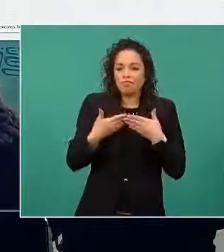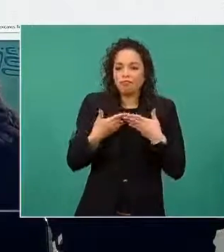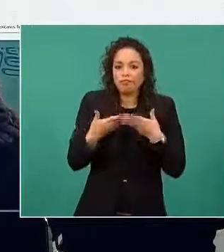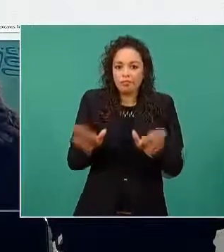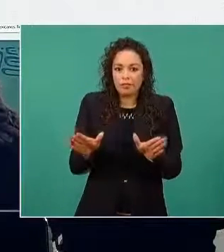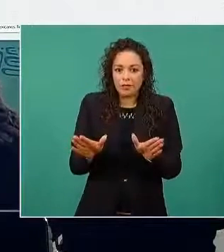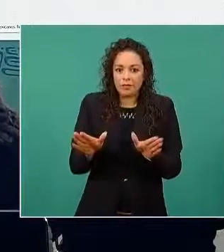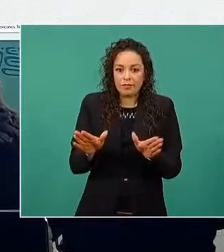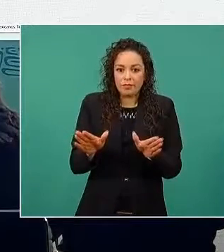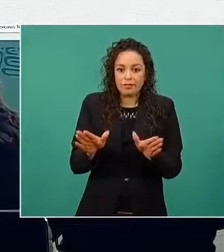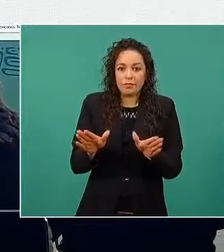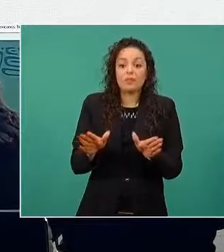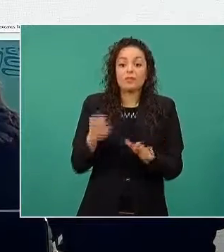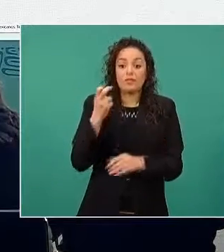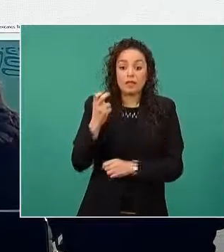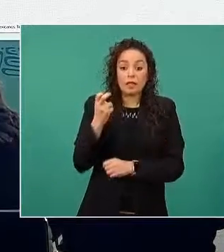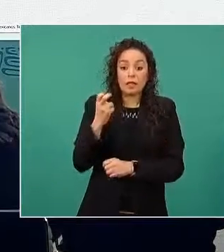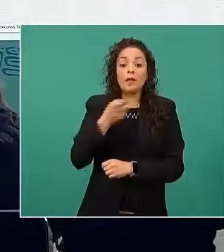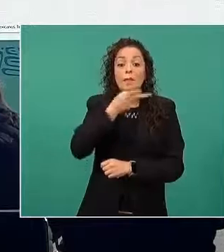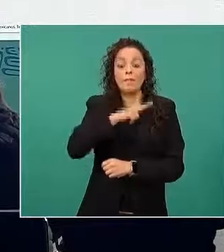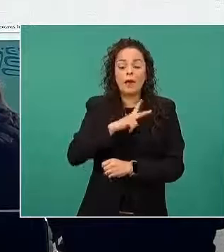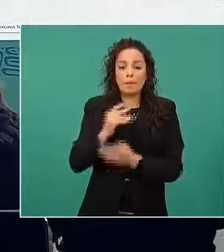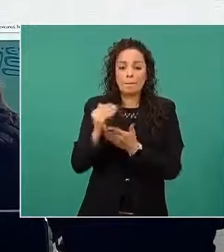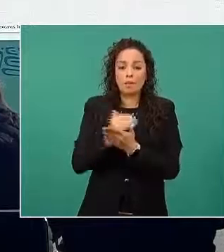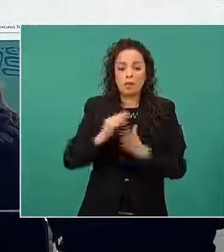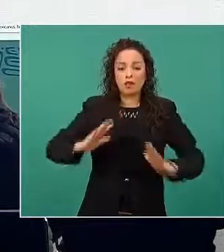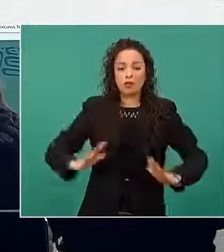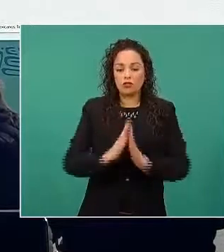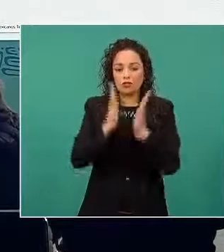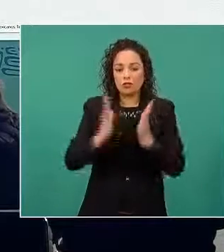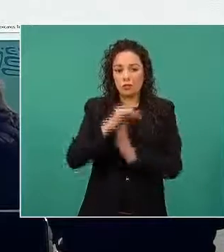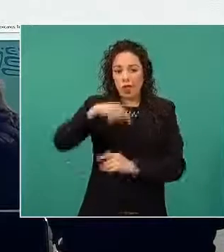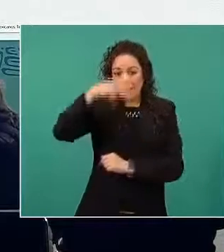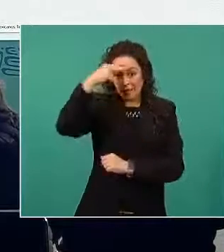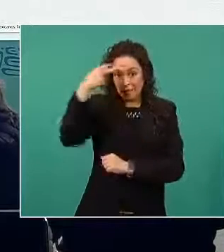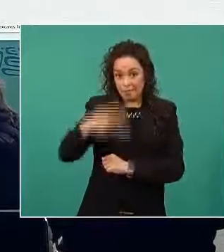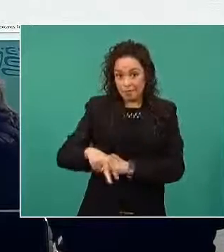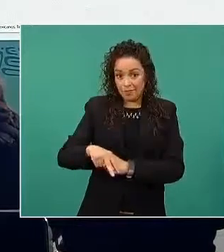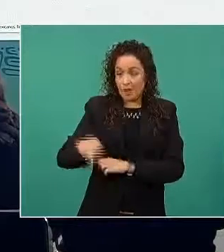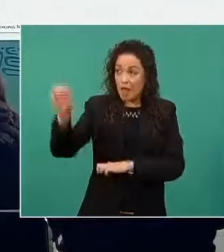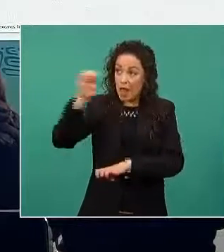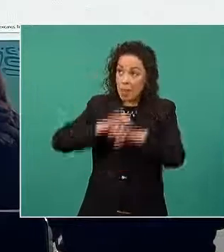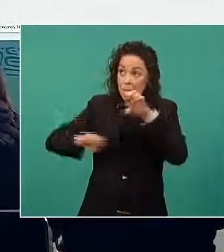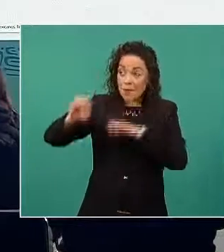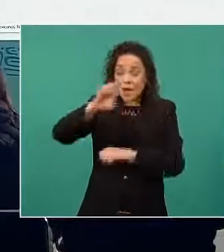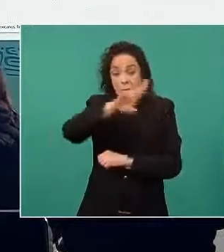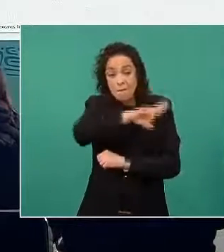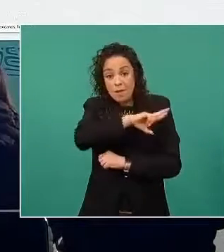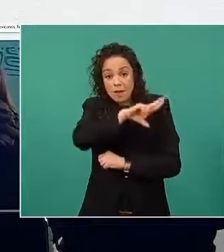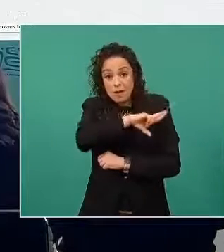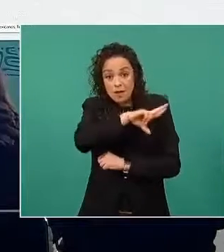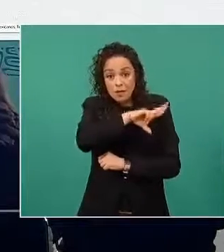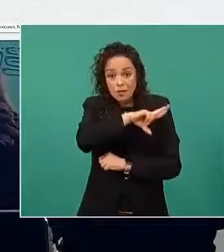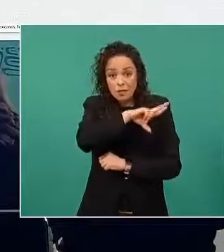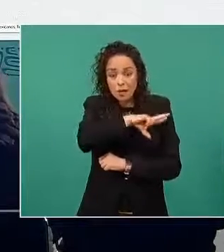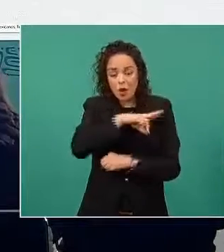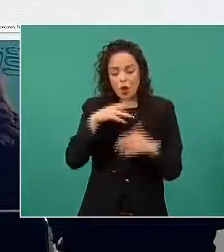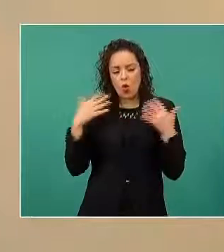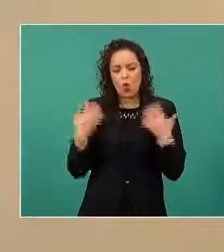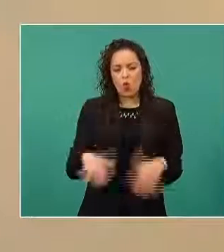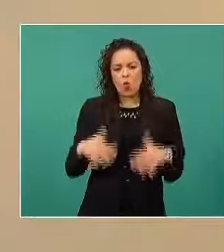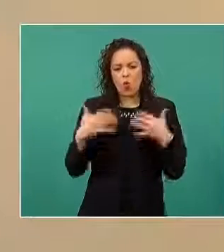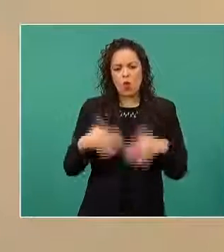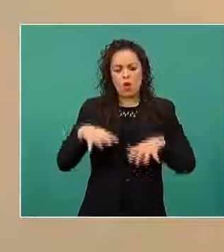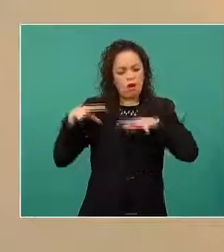lo que redujo la participación de Pemex en el país. Las empresas privadas se apropiaron de